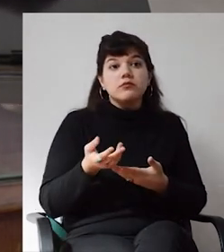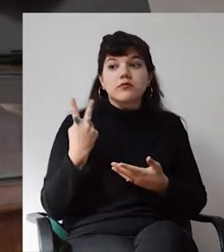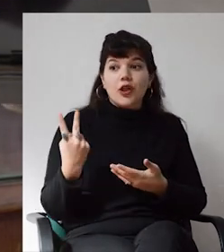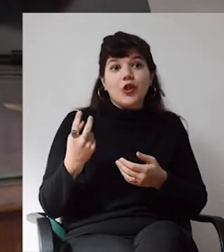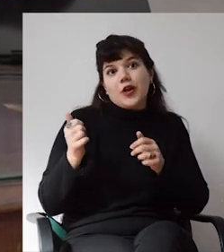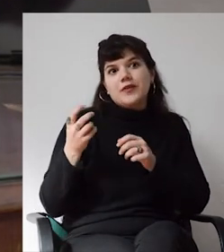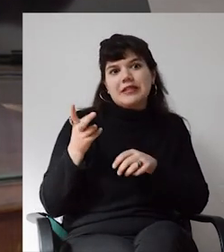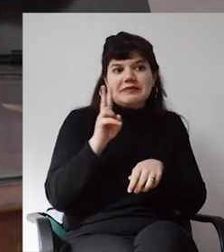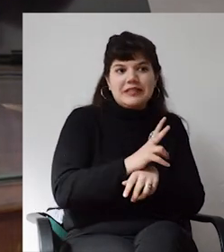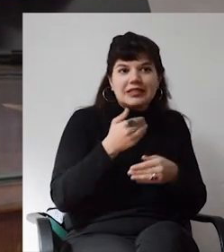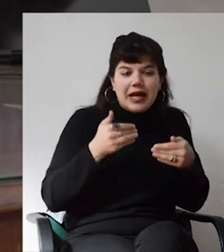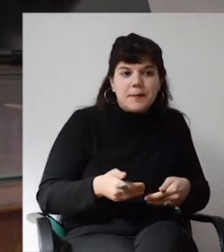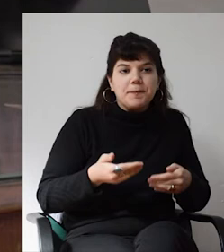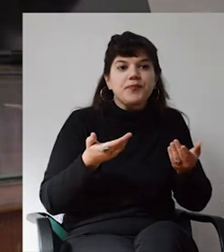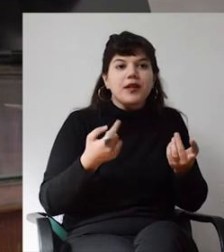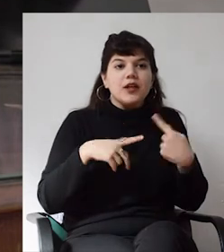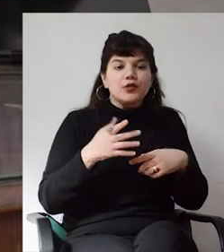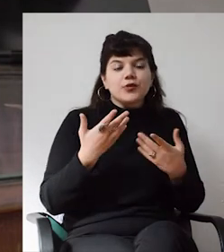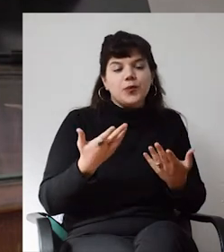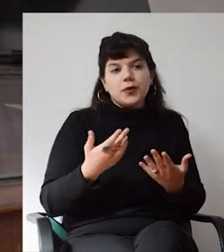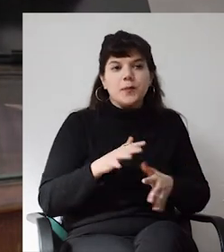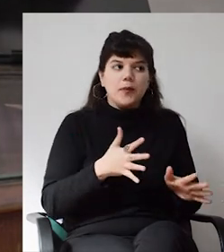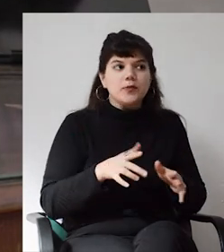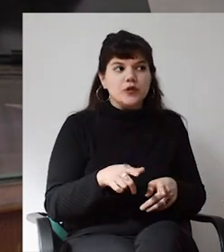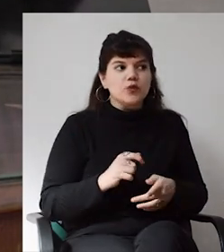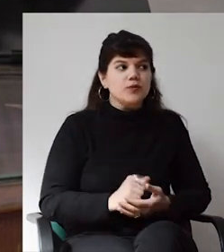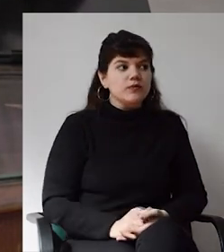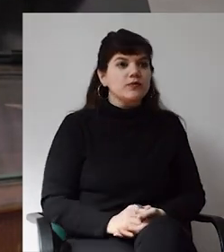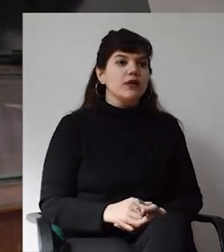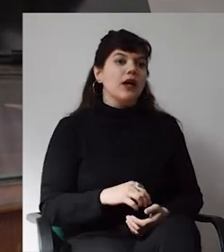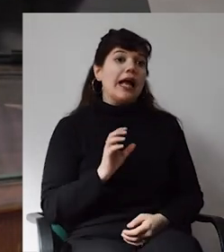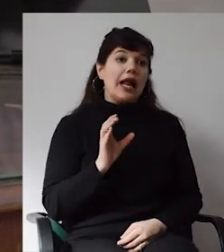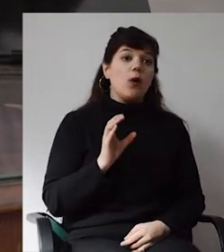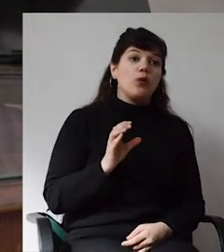tenemos estas dos visitas, así que bueno, es un poco por ahí.